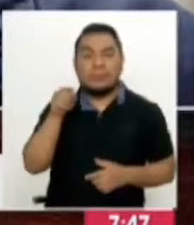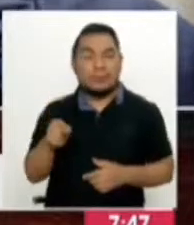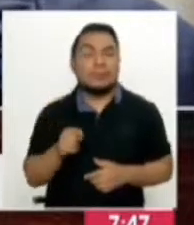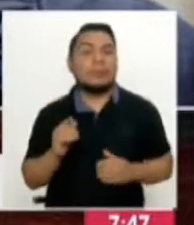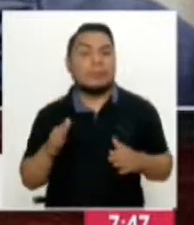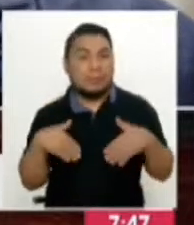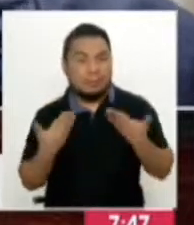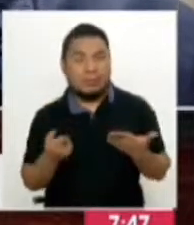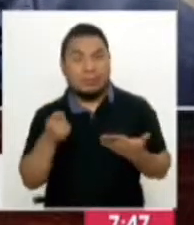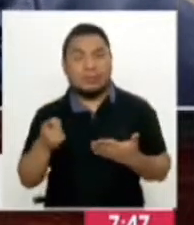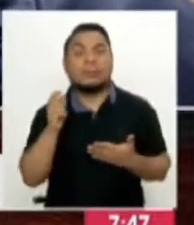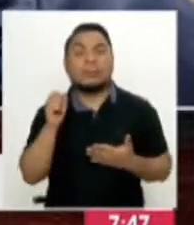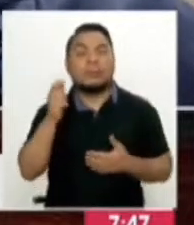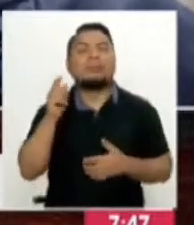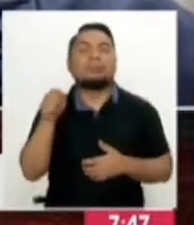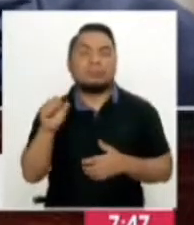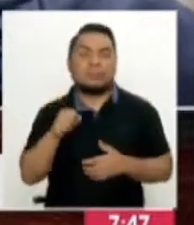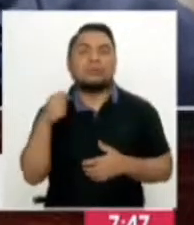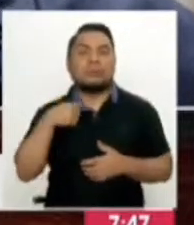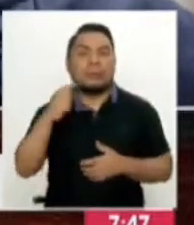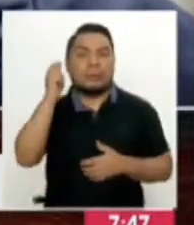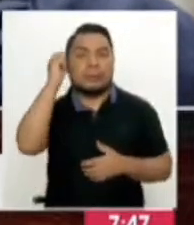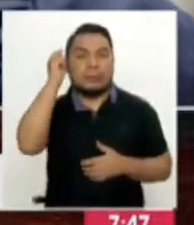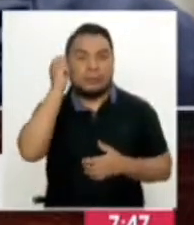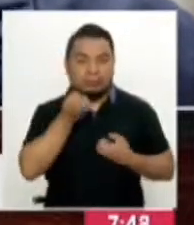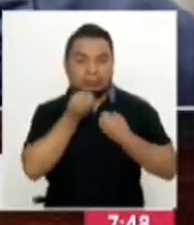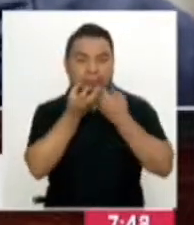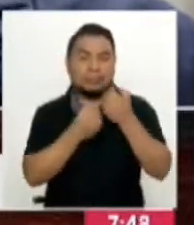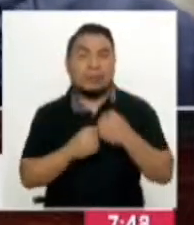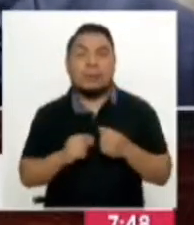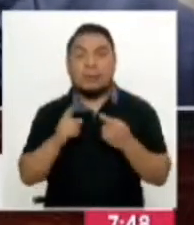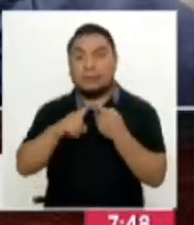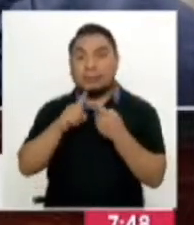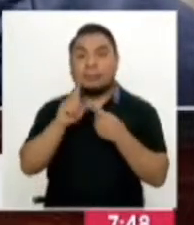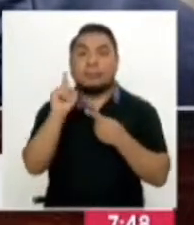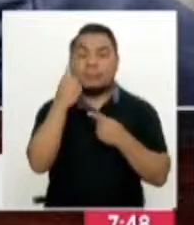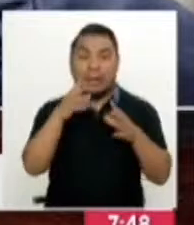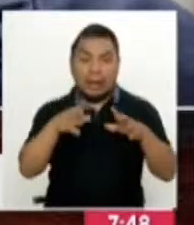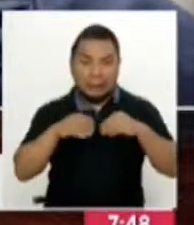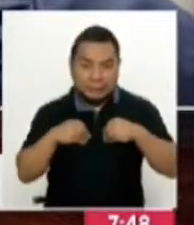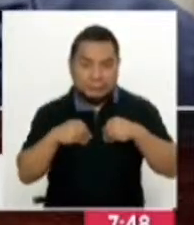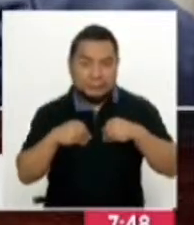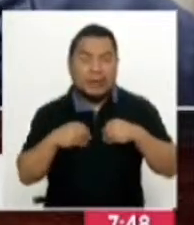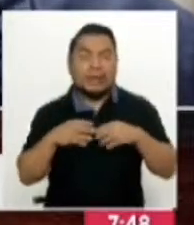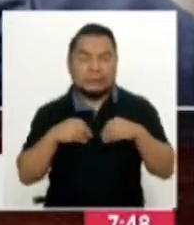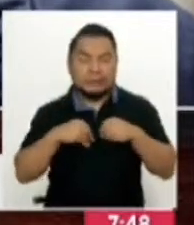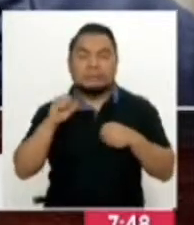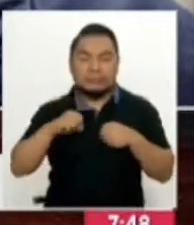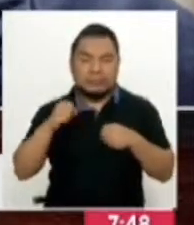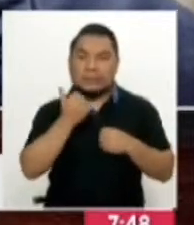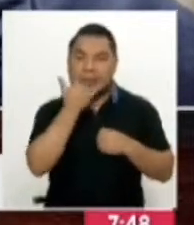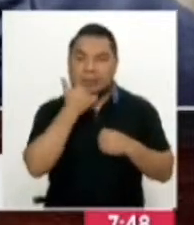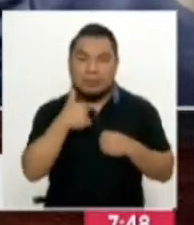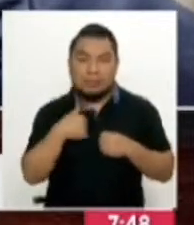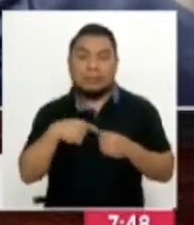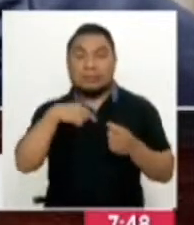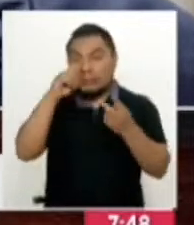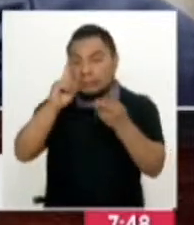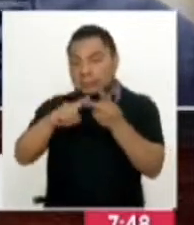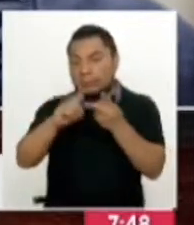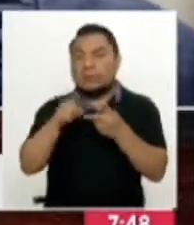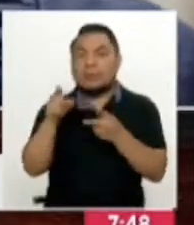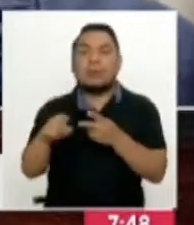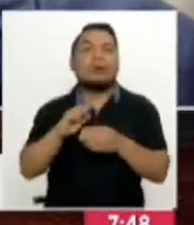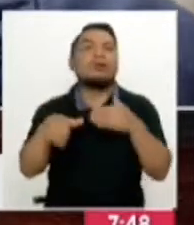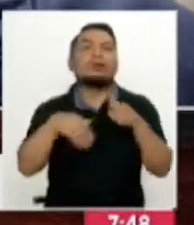para que pueda ser colaborador, tiene que aceptar el delito, narrar con lujo de detalles los actos criminales en los que